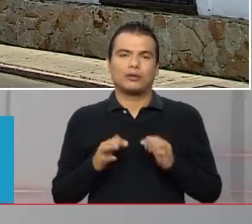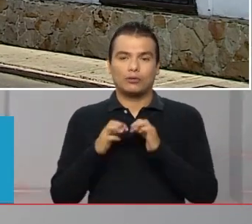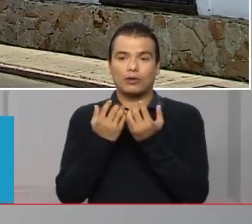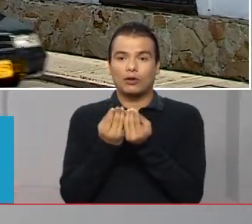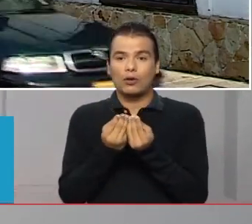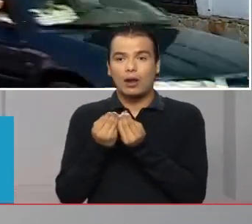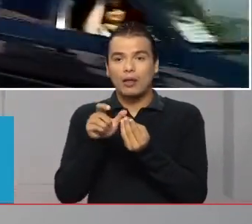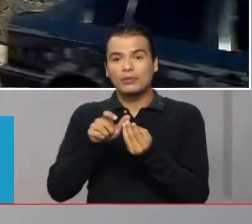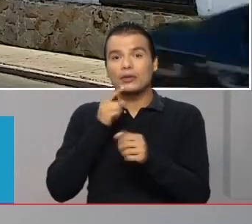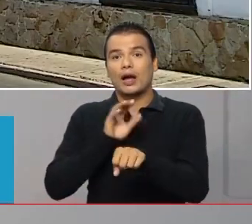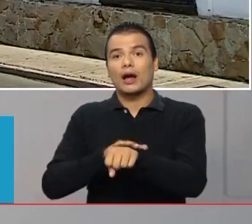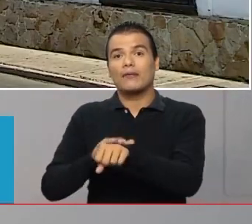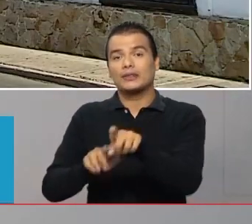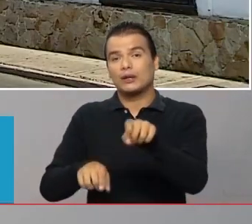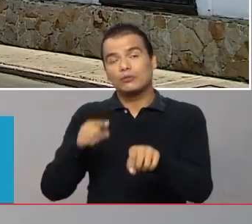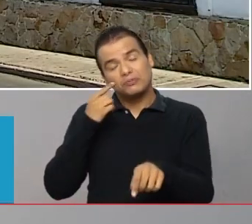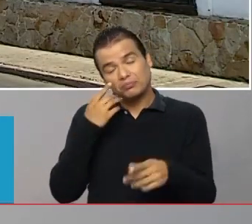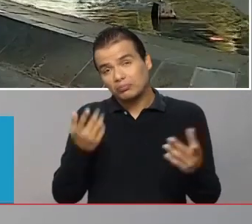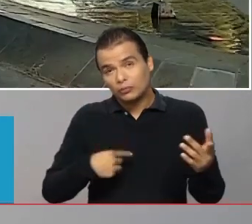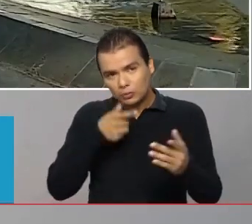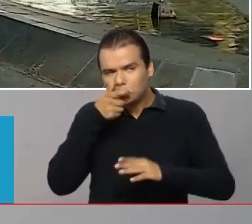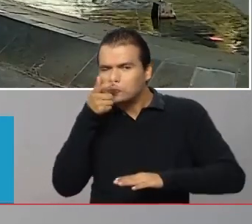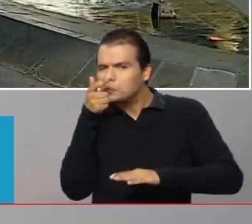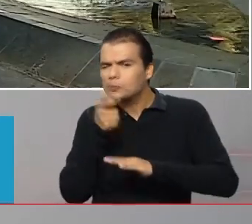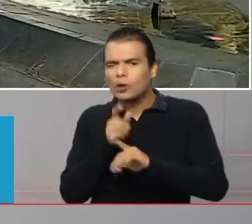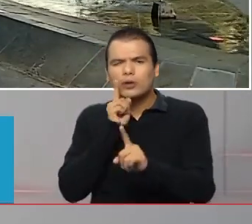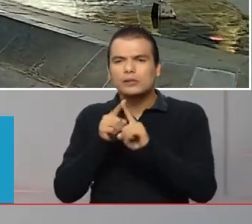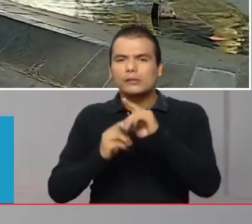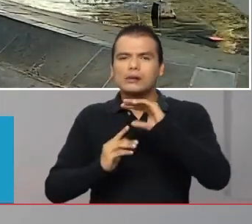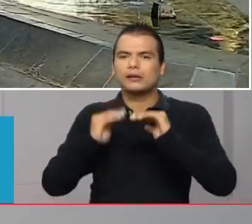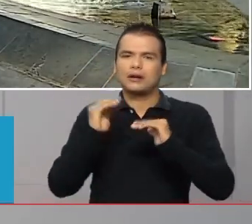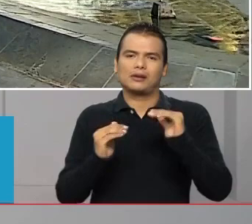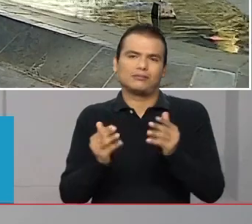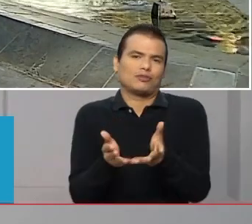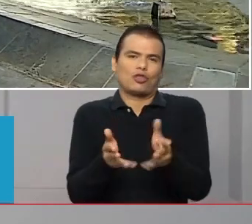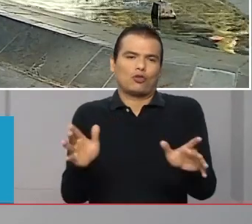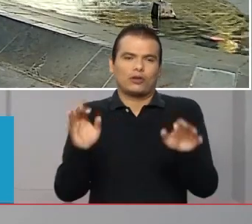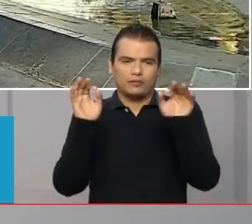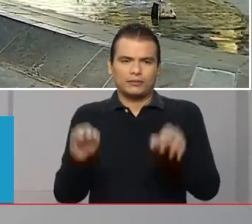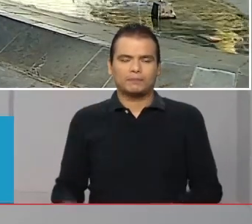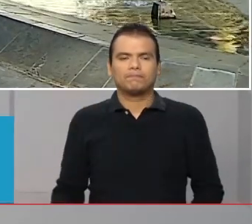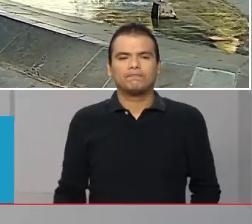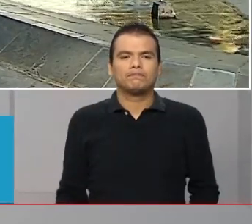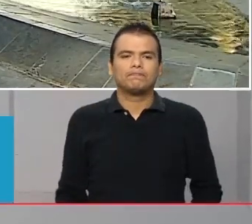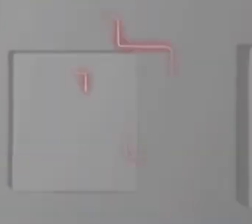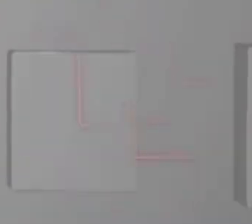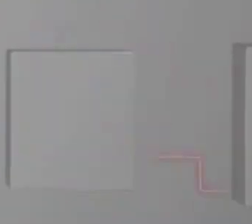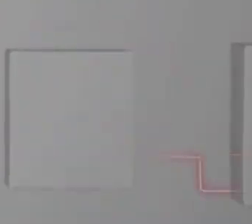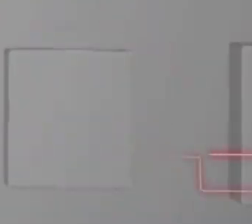propuesta y evitar así un desequilibrio para muchos barrios frente a la búsqueda de soluciones para sus problemas.